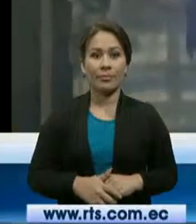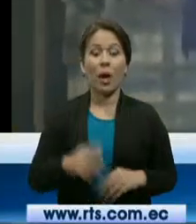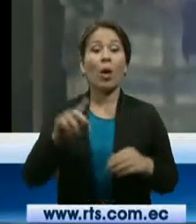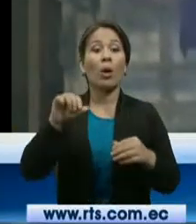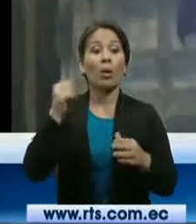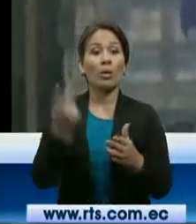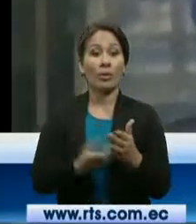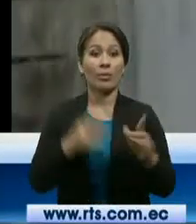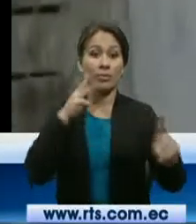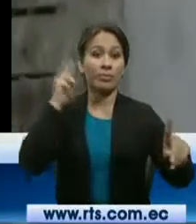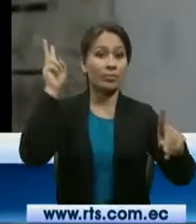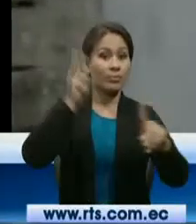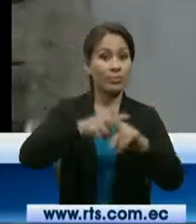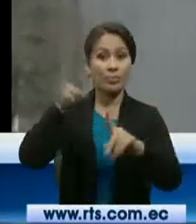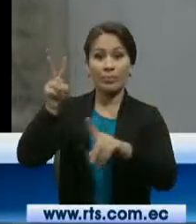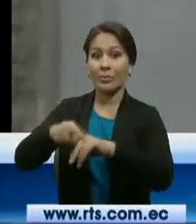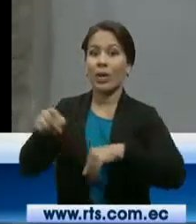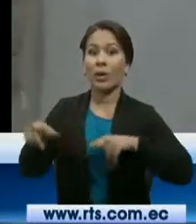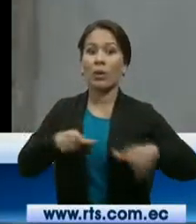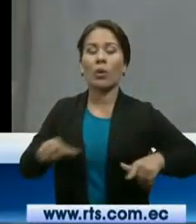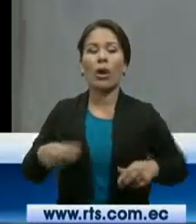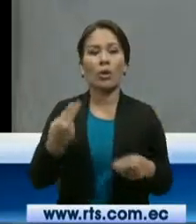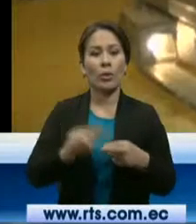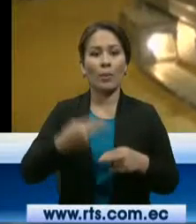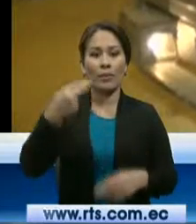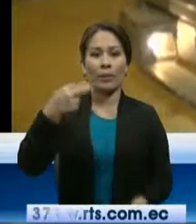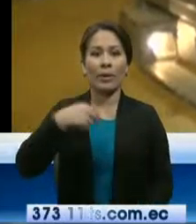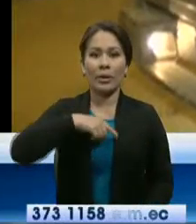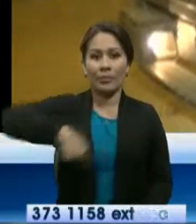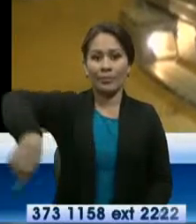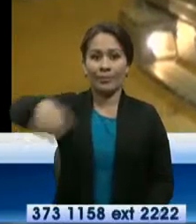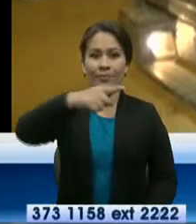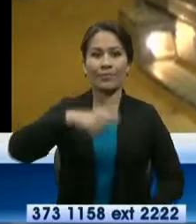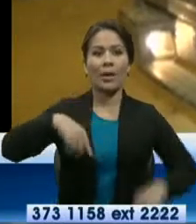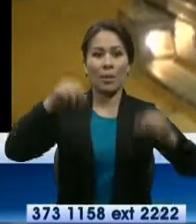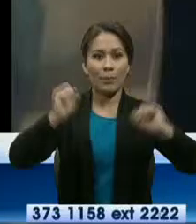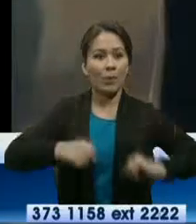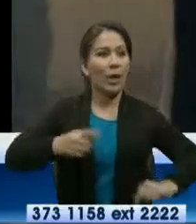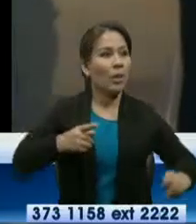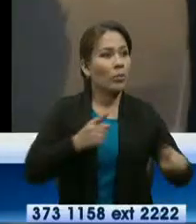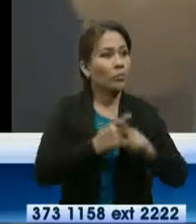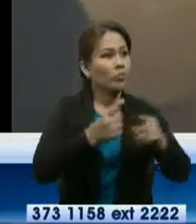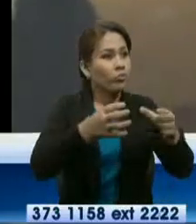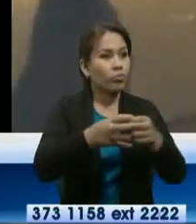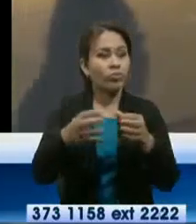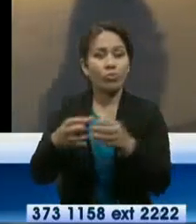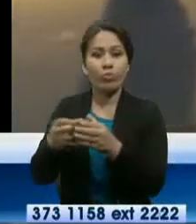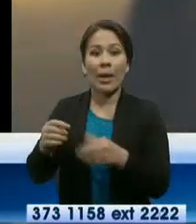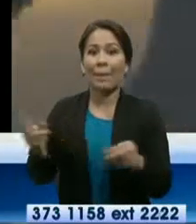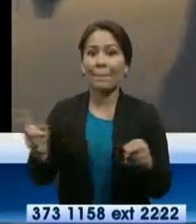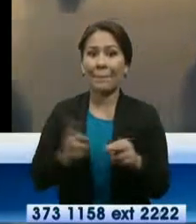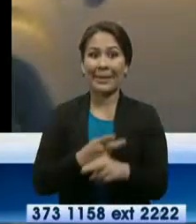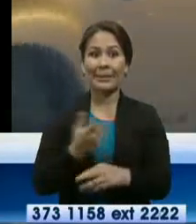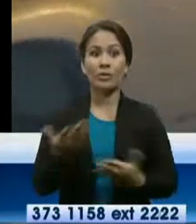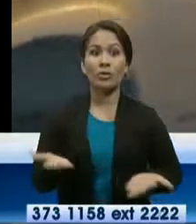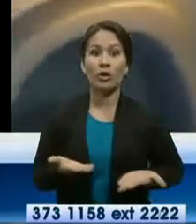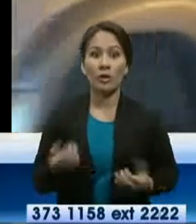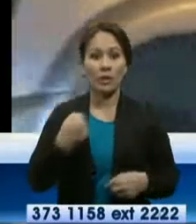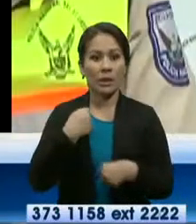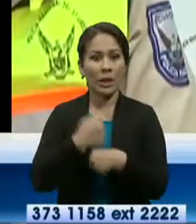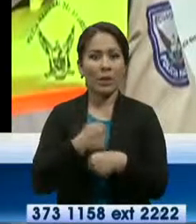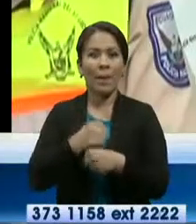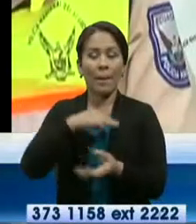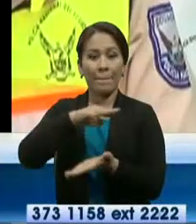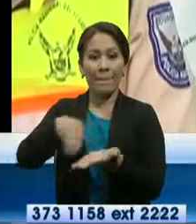allanamientos fueron ejecutados durante la operación Huracán, que permitió la desarticulación de varias presuntas bandas delincuenciales que operaban en